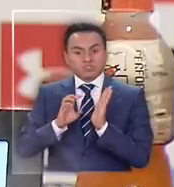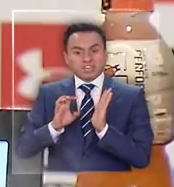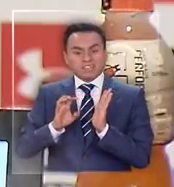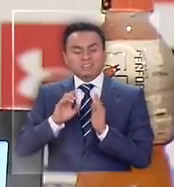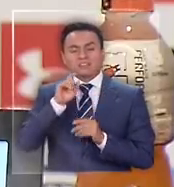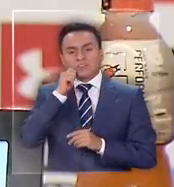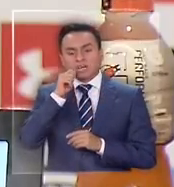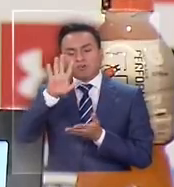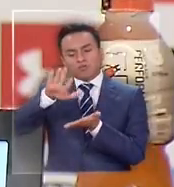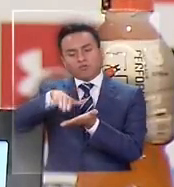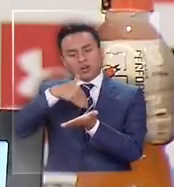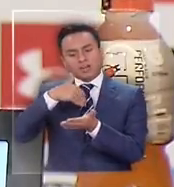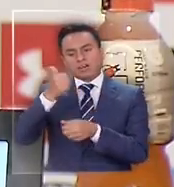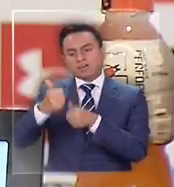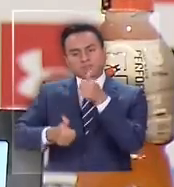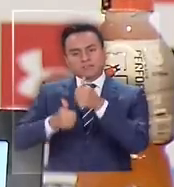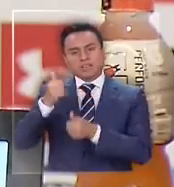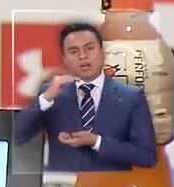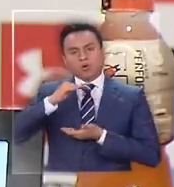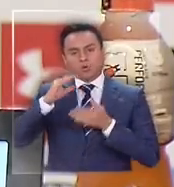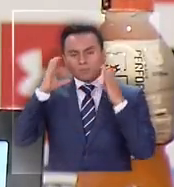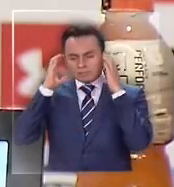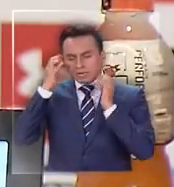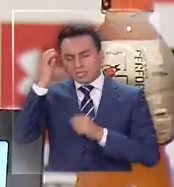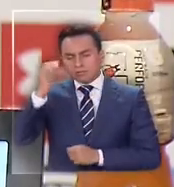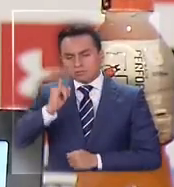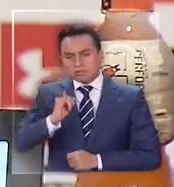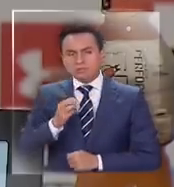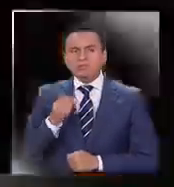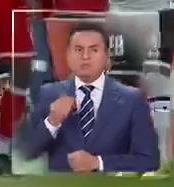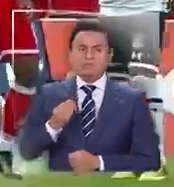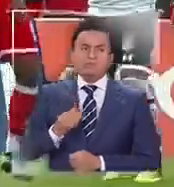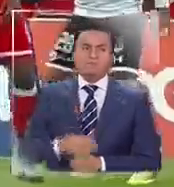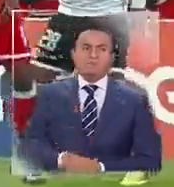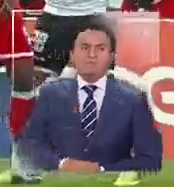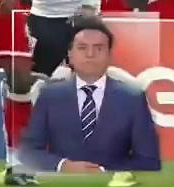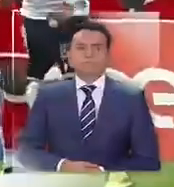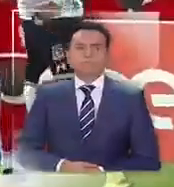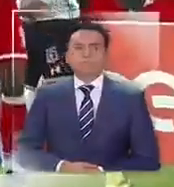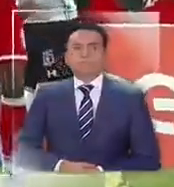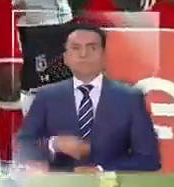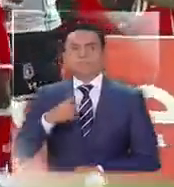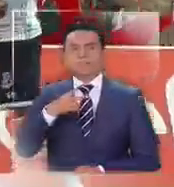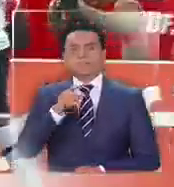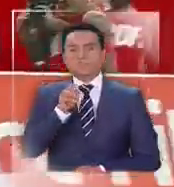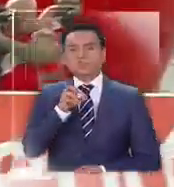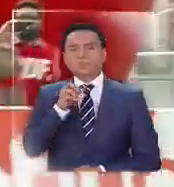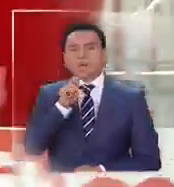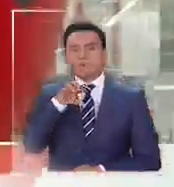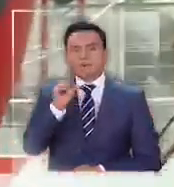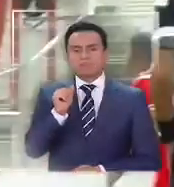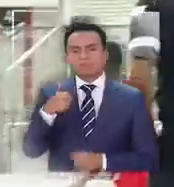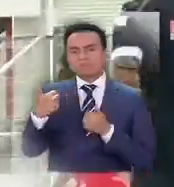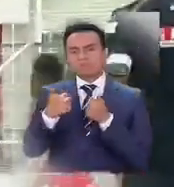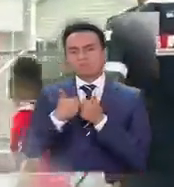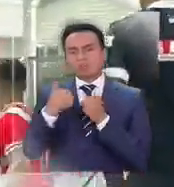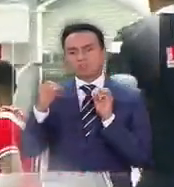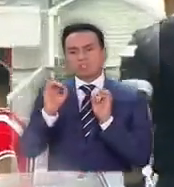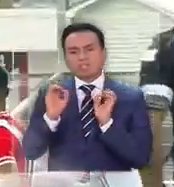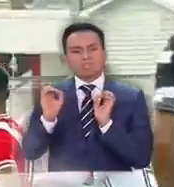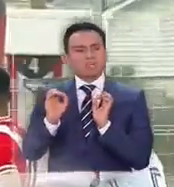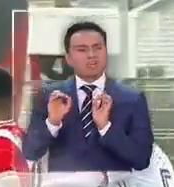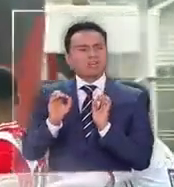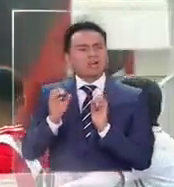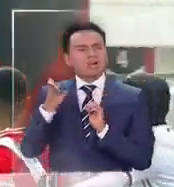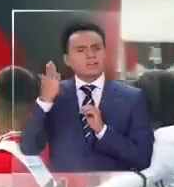en que quedan fuera de carrera esta copa, me imagino. Obviamente la realidad. Héctor Tapia no quedó conforme con el empate a 5 goles ante Curicó, por